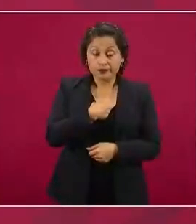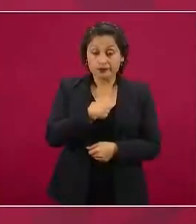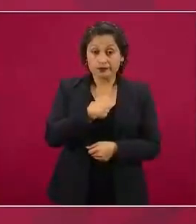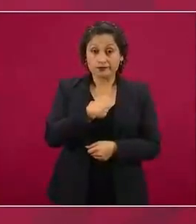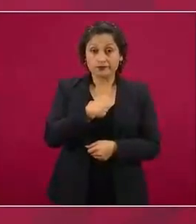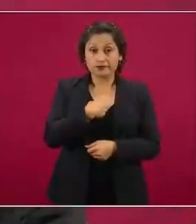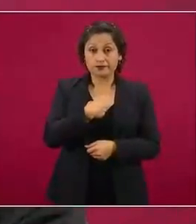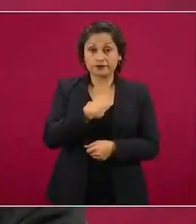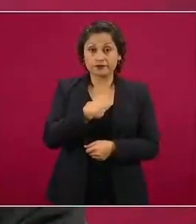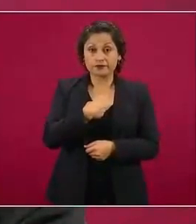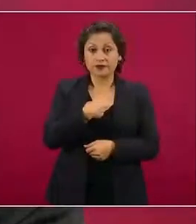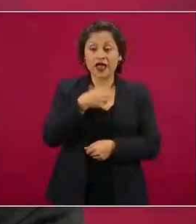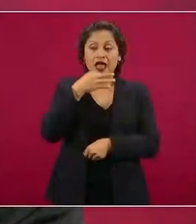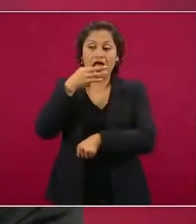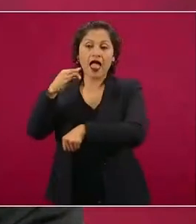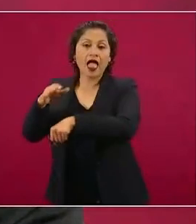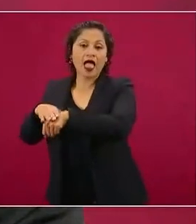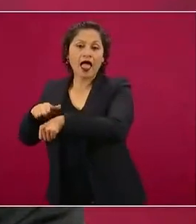palomas mensajeras